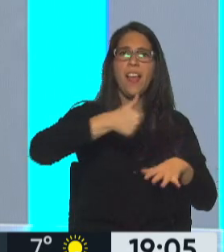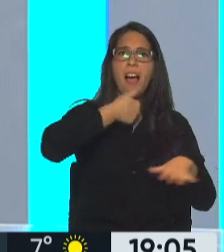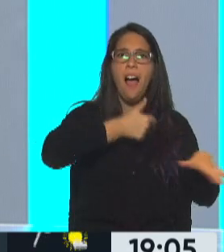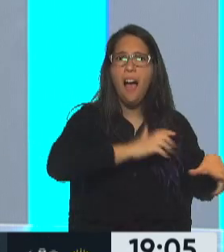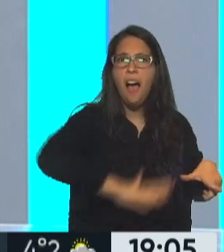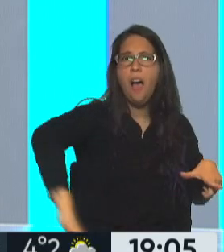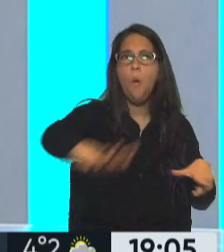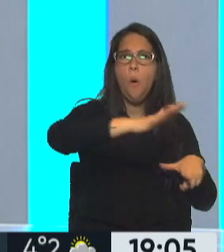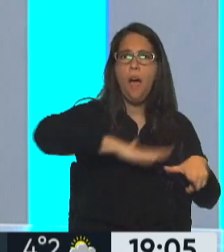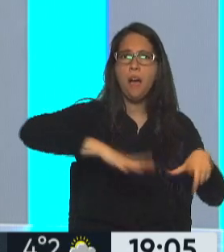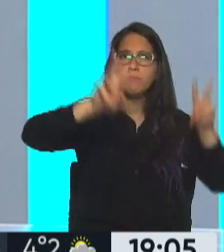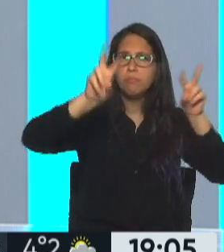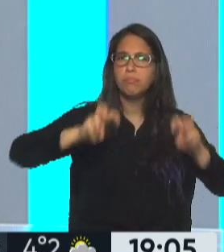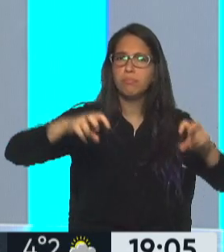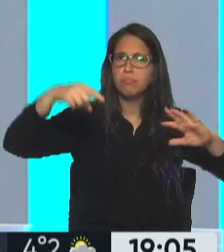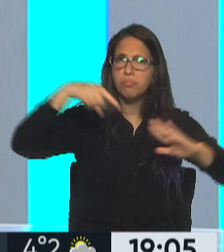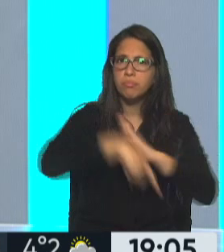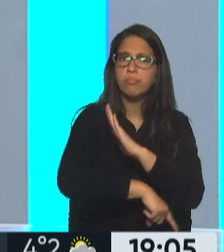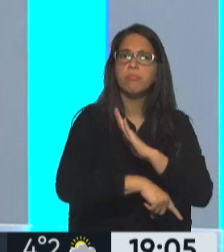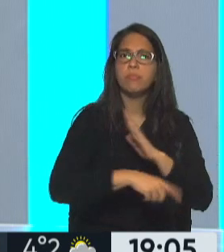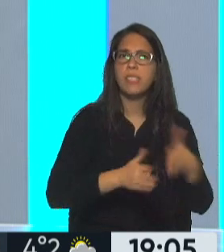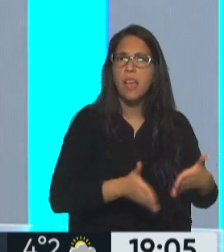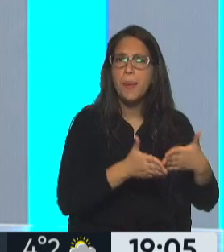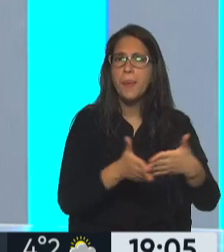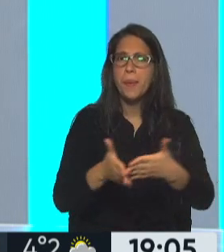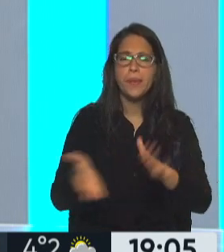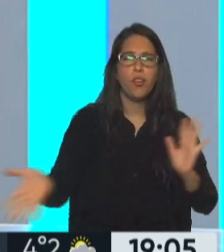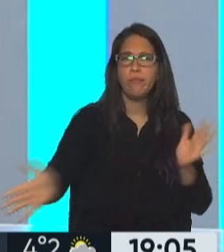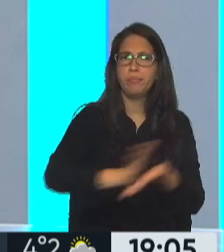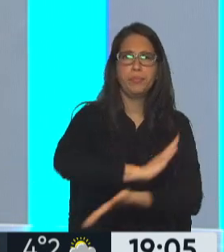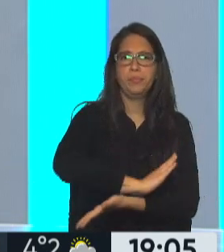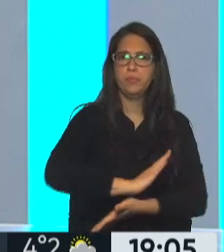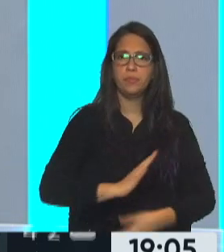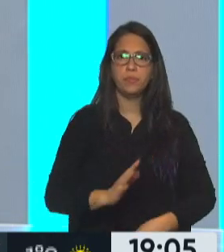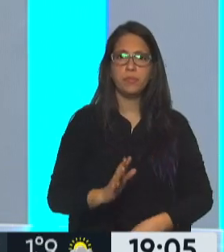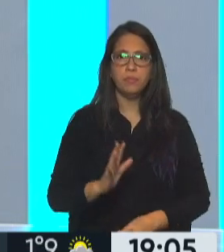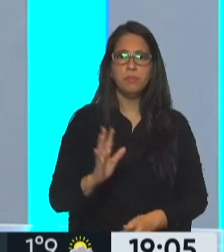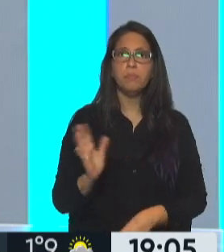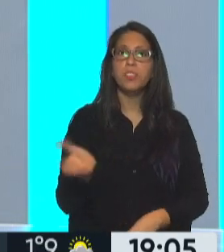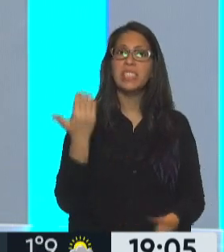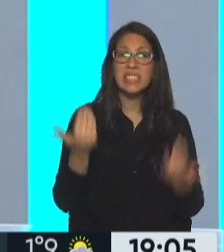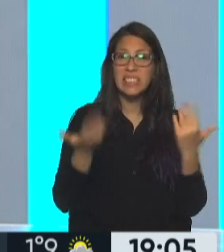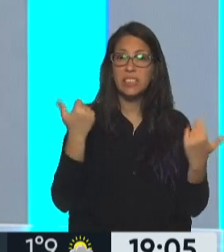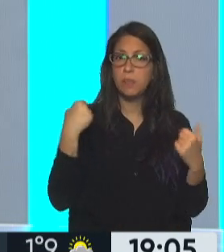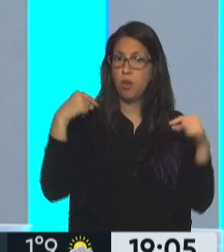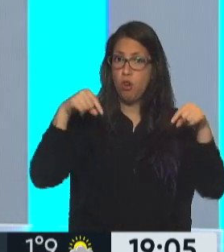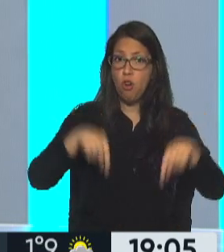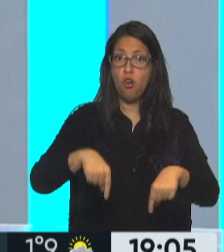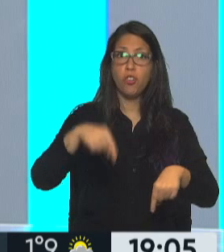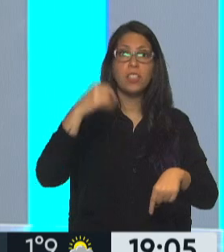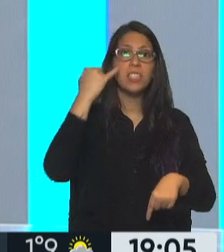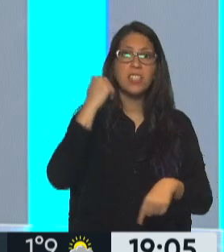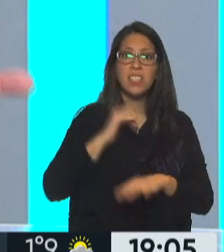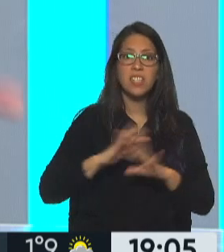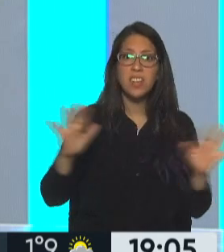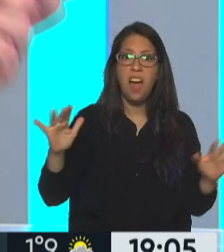hidráulica este todas las áreas de vía navegable fueron desmanteladas pero fueron desmanteladas pero al día de hoy y